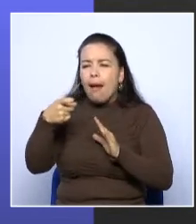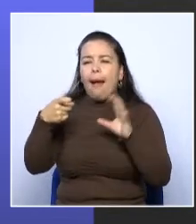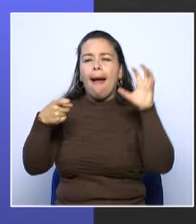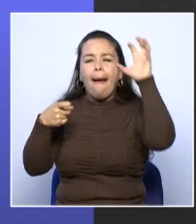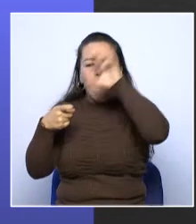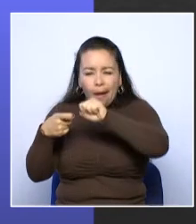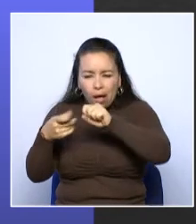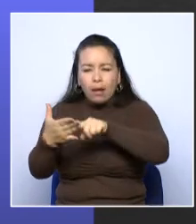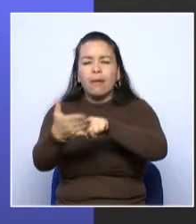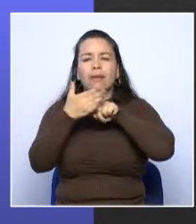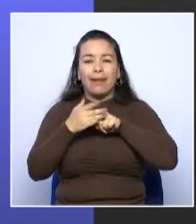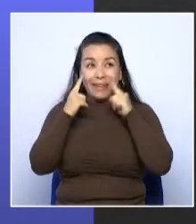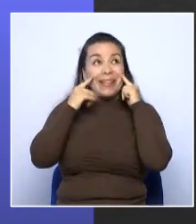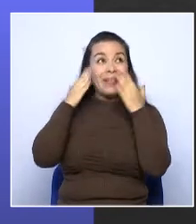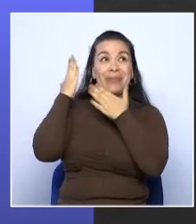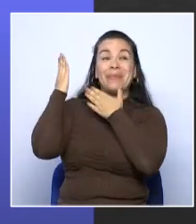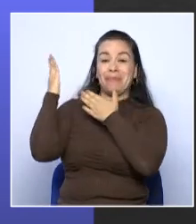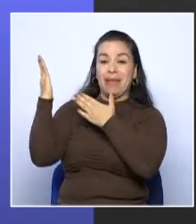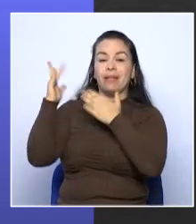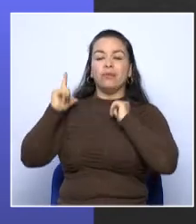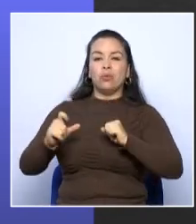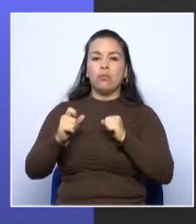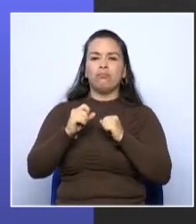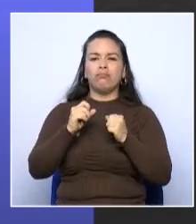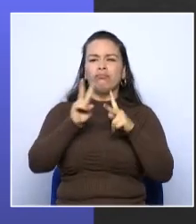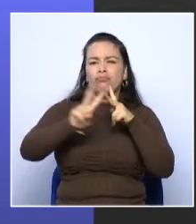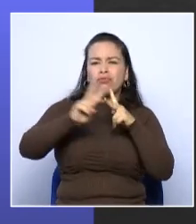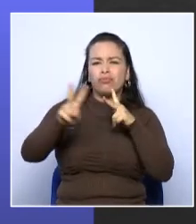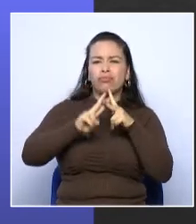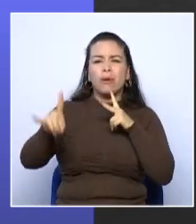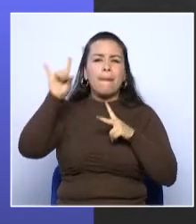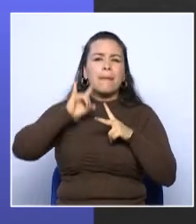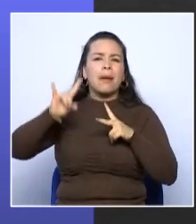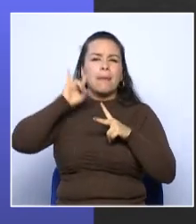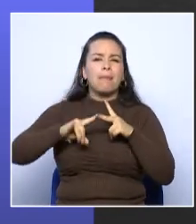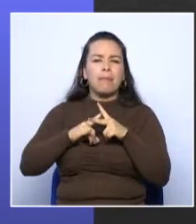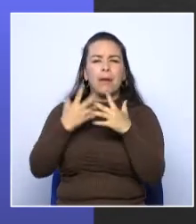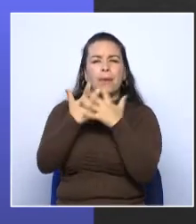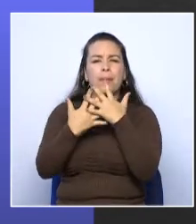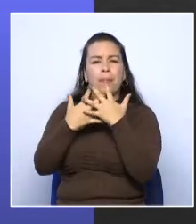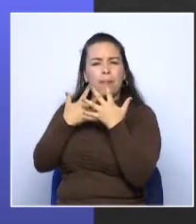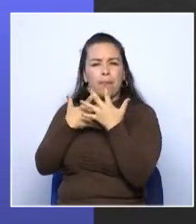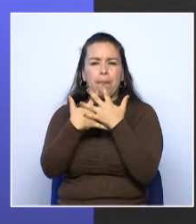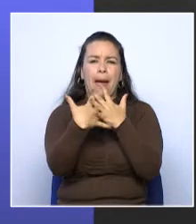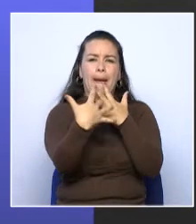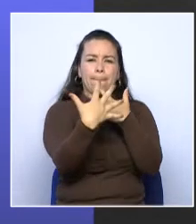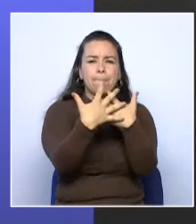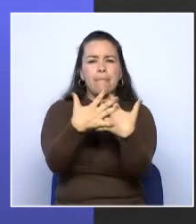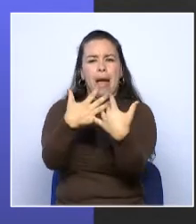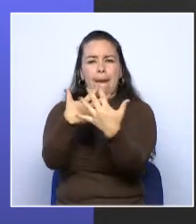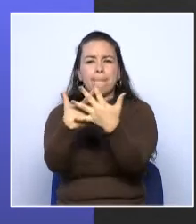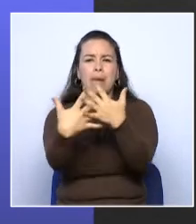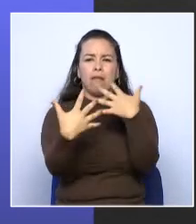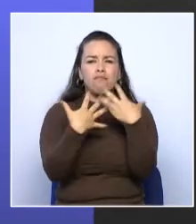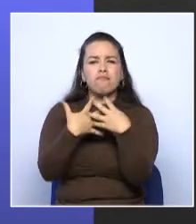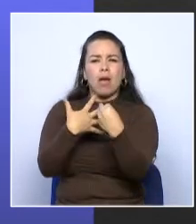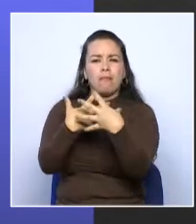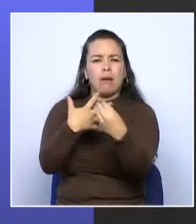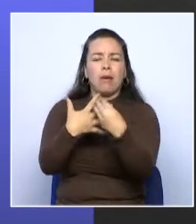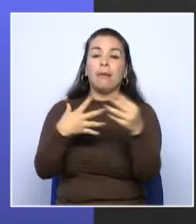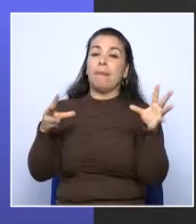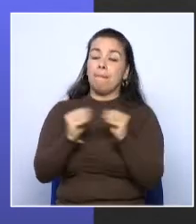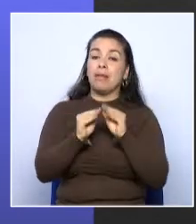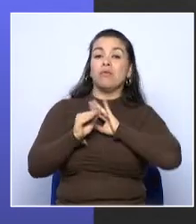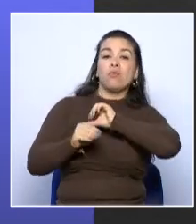Escalas, ¿no? Sí, esa sería como la velocidad a la que pasa el sonido por cada tejido, ¿sí? Y tenemos una base que es la de los tejidos blandos,